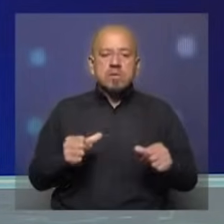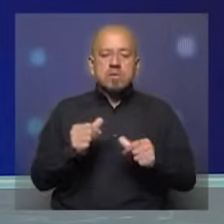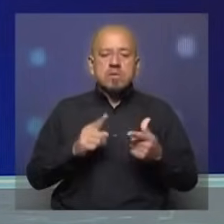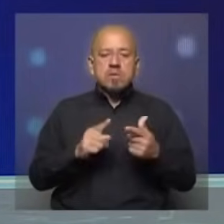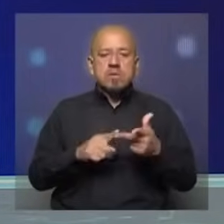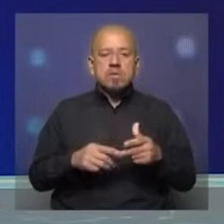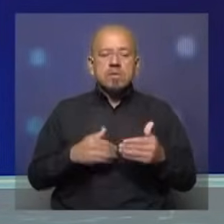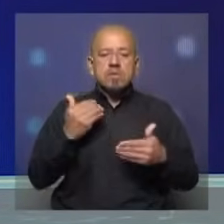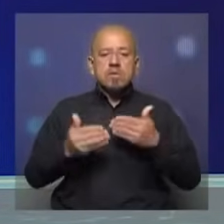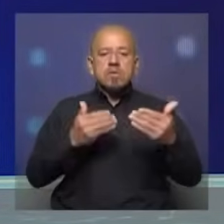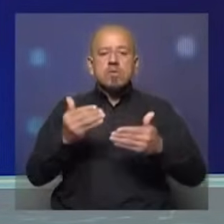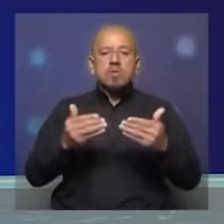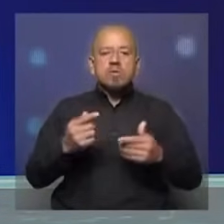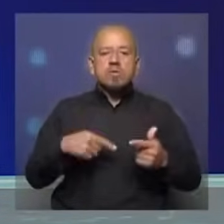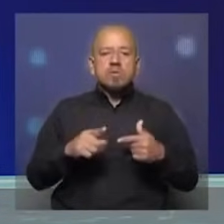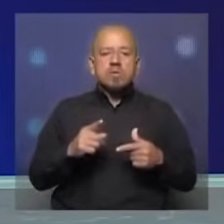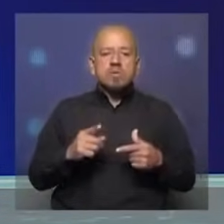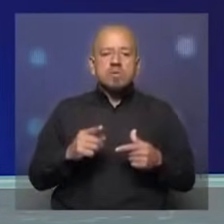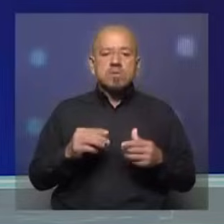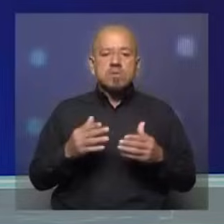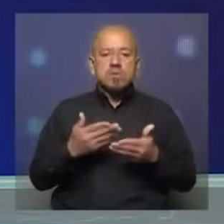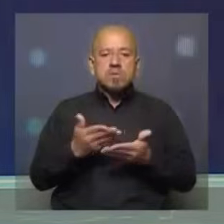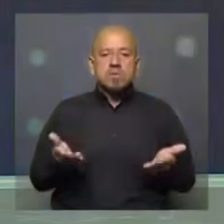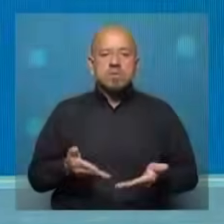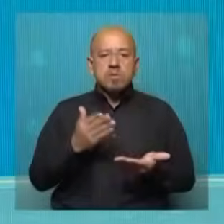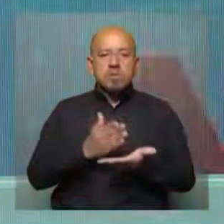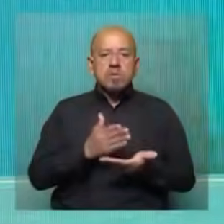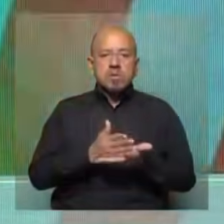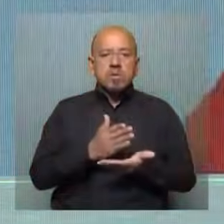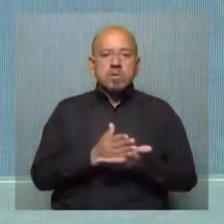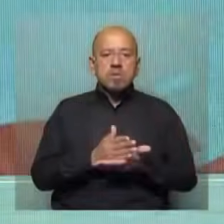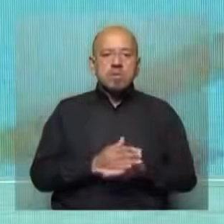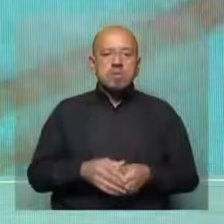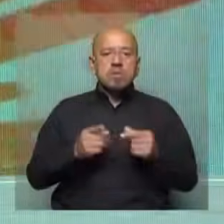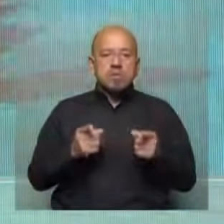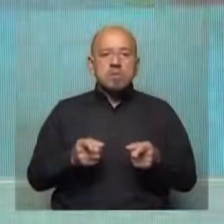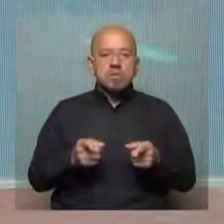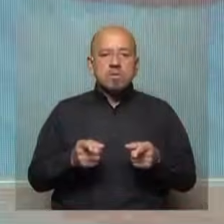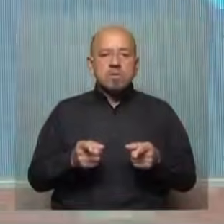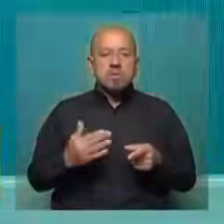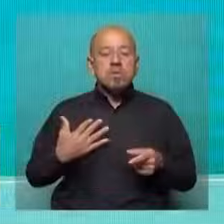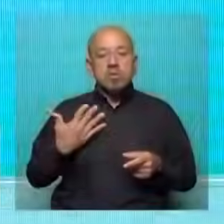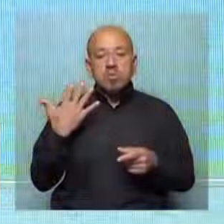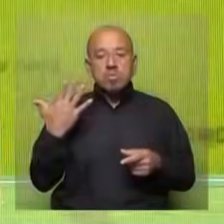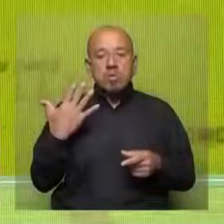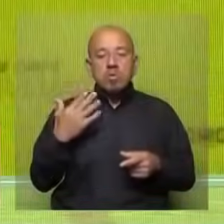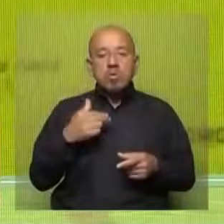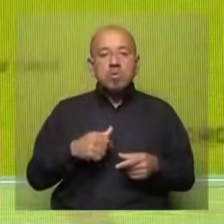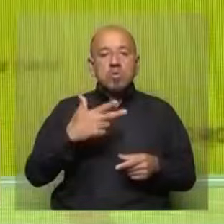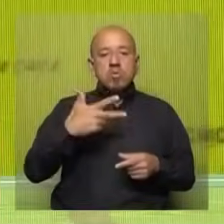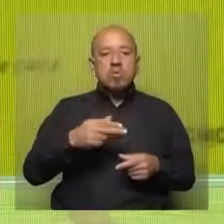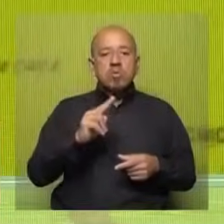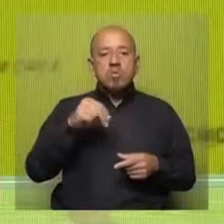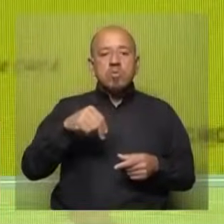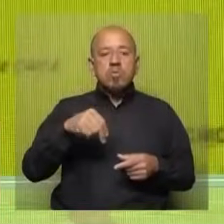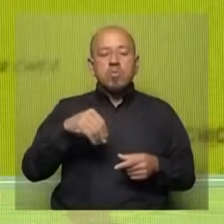sostenible, pero ata esas dos cosas en un marco de solidaridad. Y ahí eso es un valor humanista.